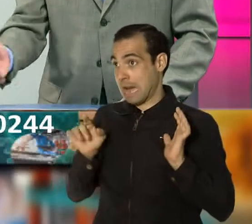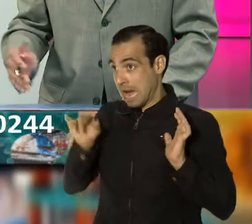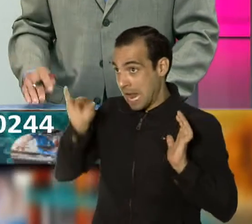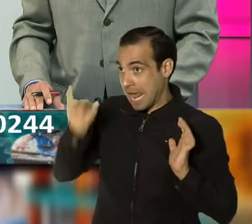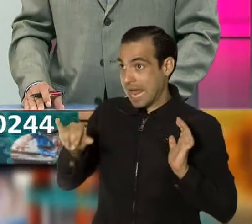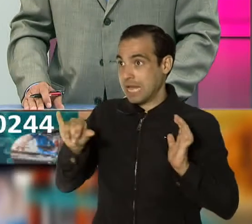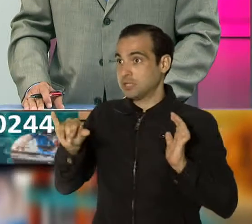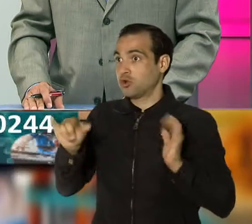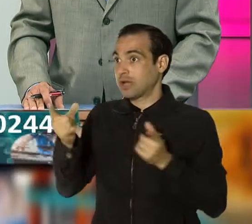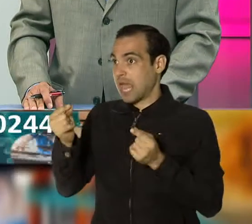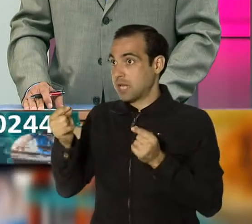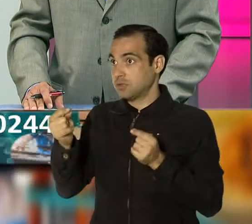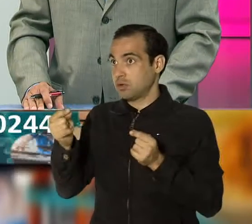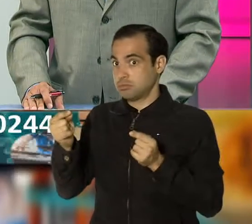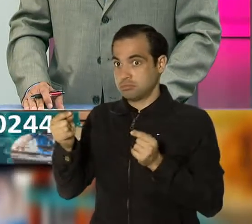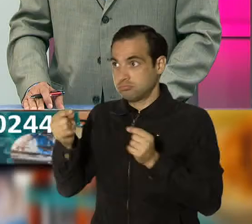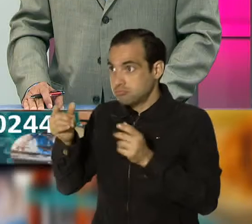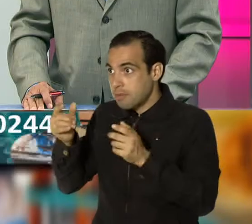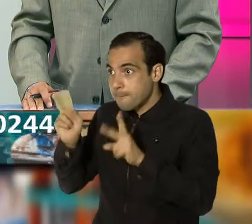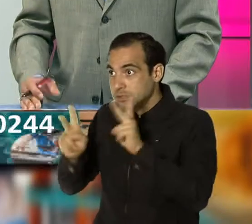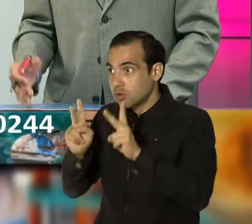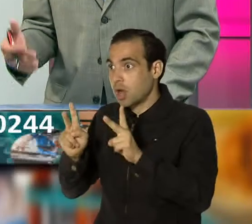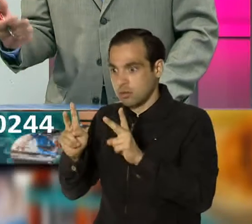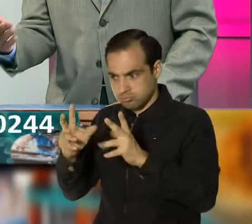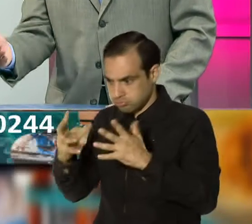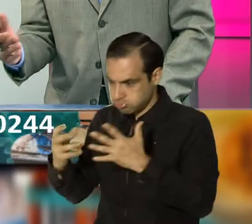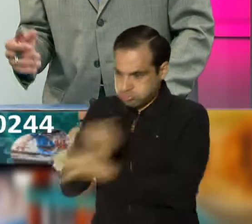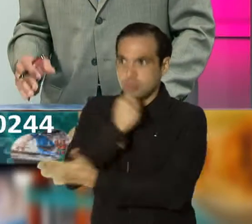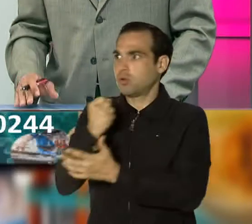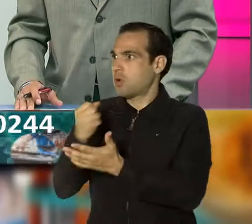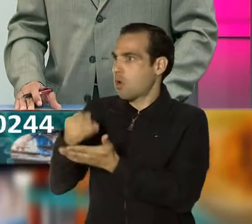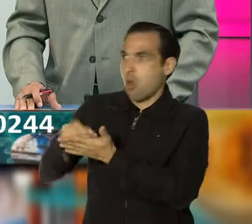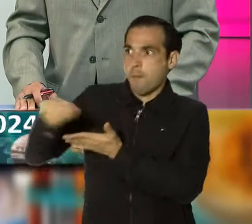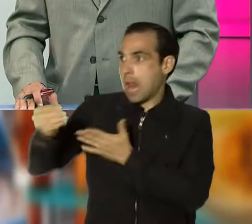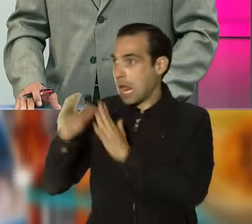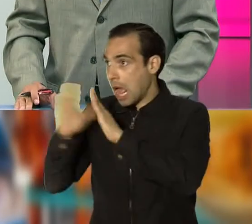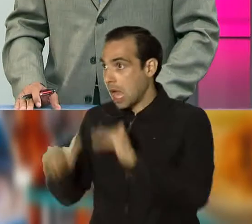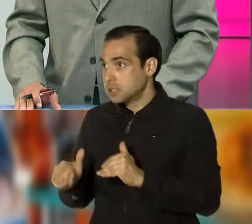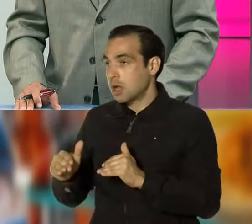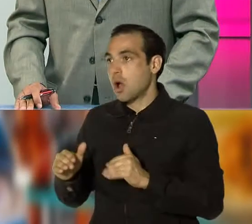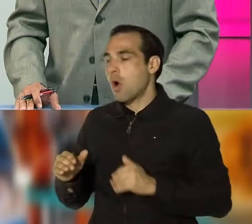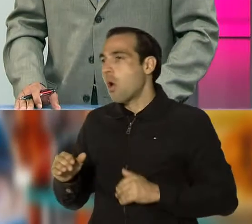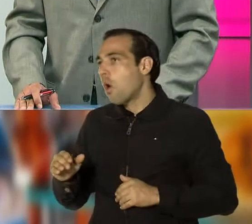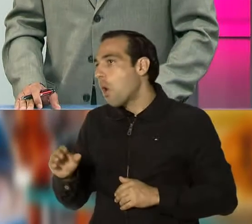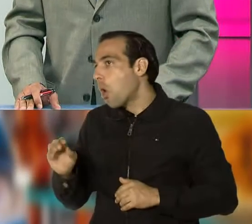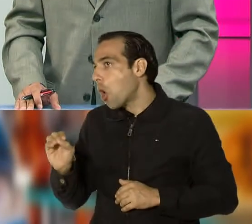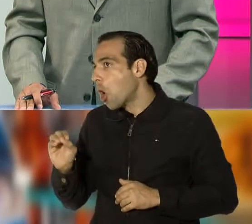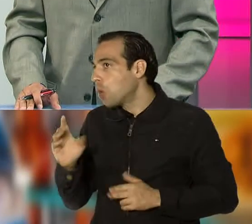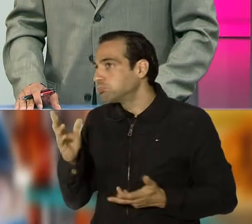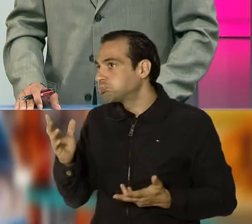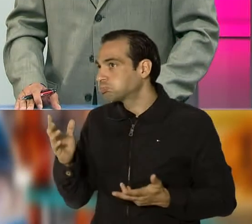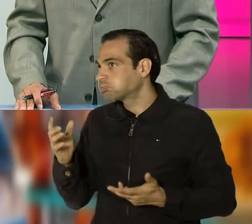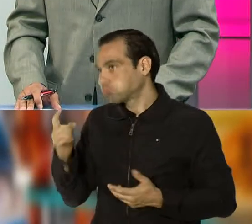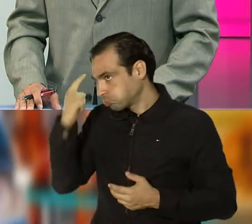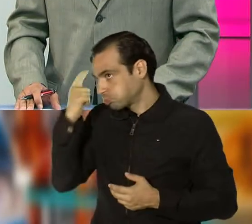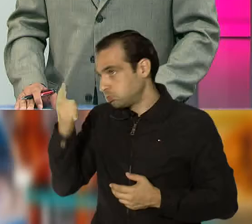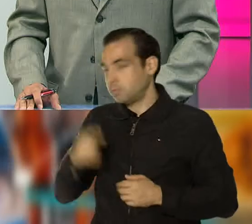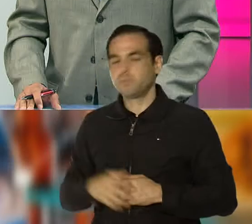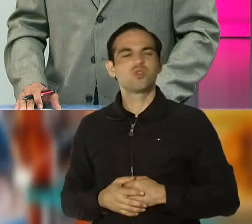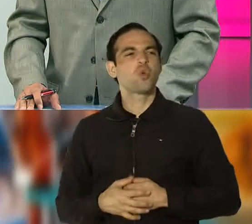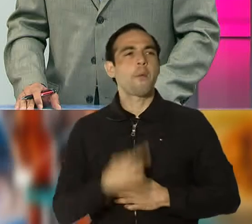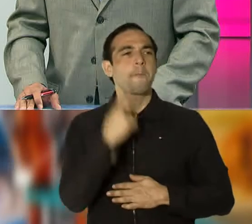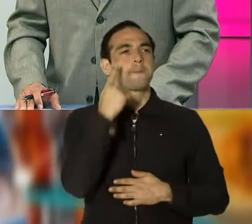a comprar residencia. Bueno, ¿O sí hubo una movilización hacia ese propósito? los del PUA,